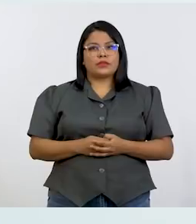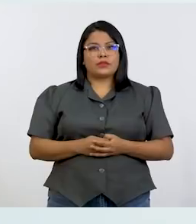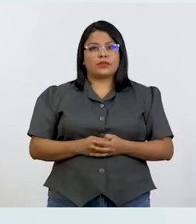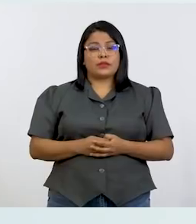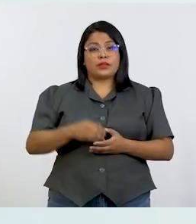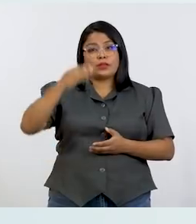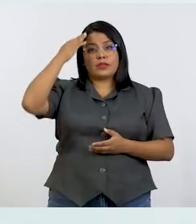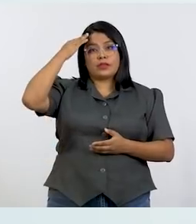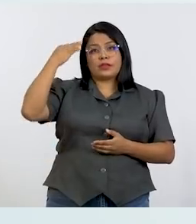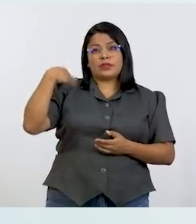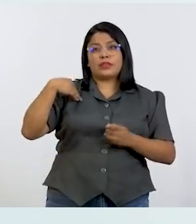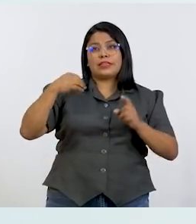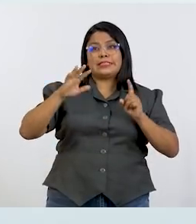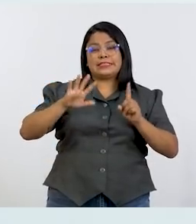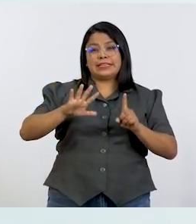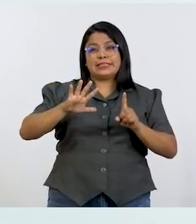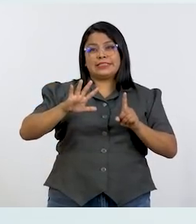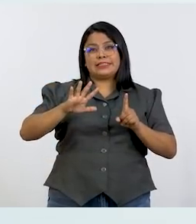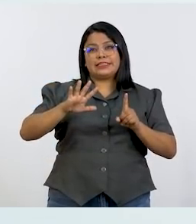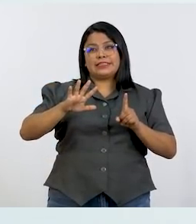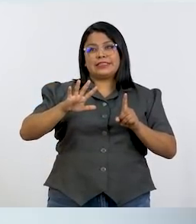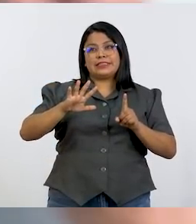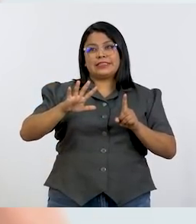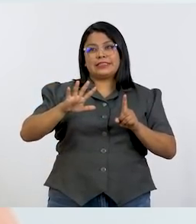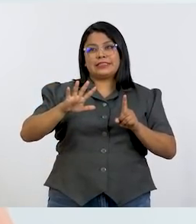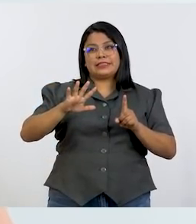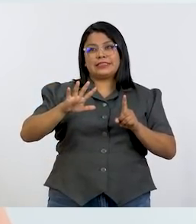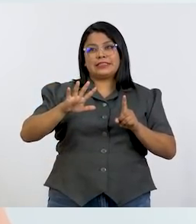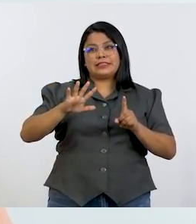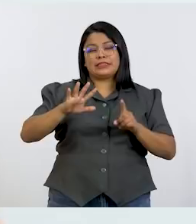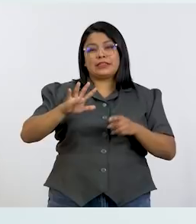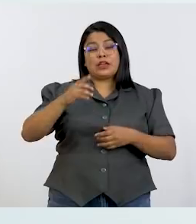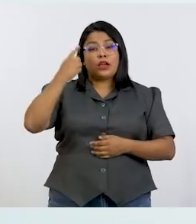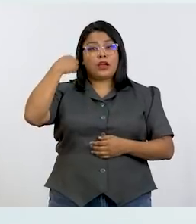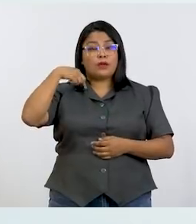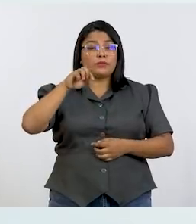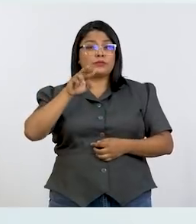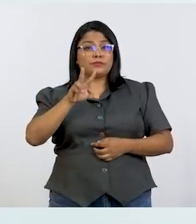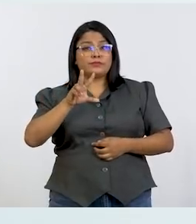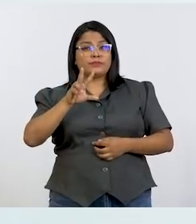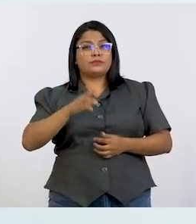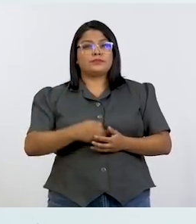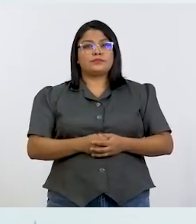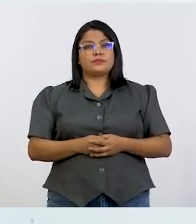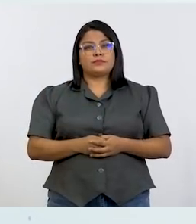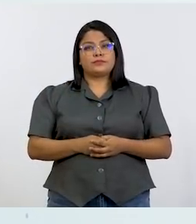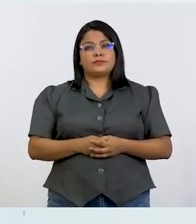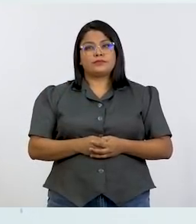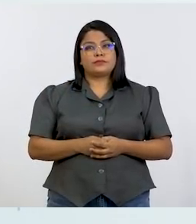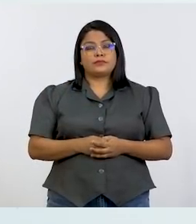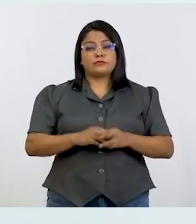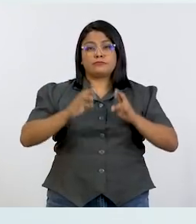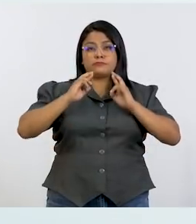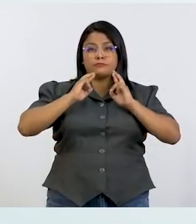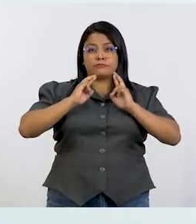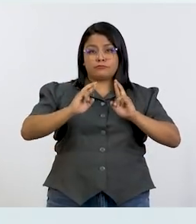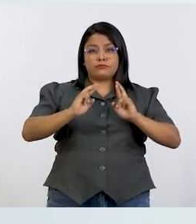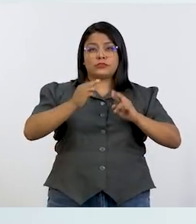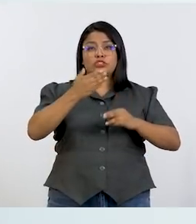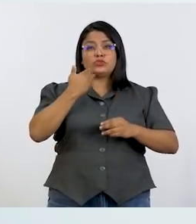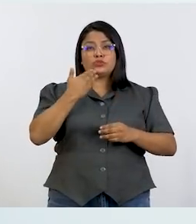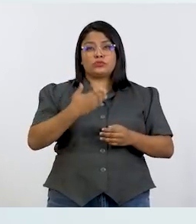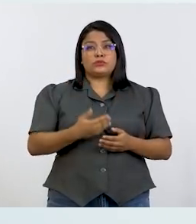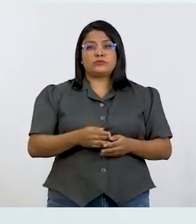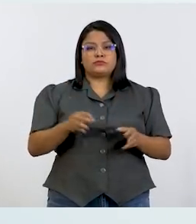para Alejandra son 6 dulces y para Eric son 3. Para resolver la